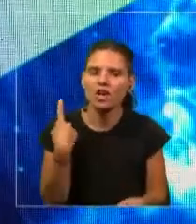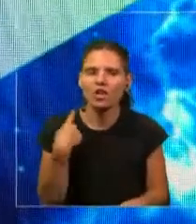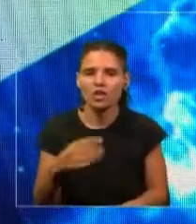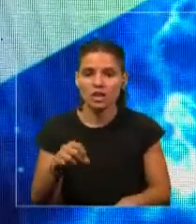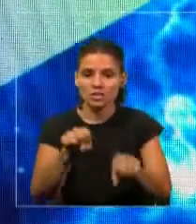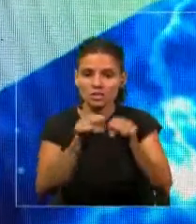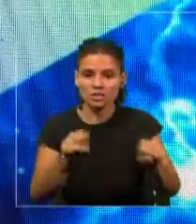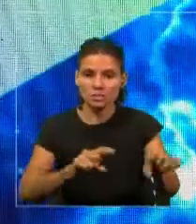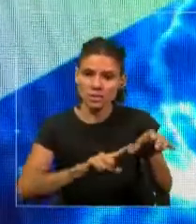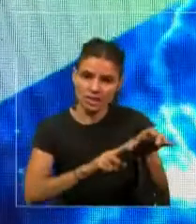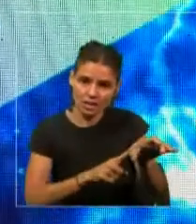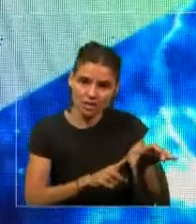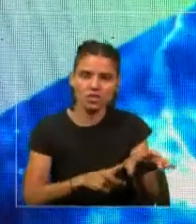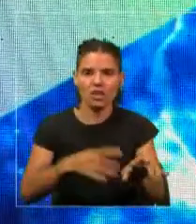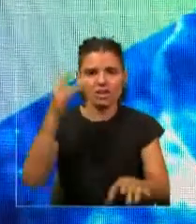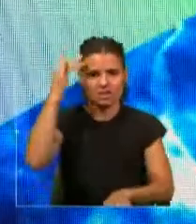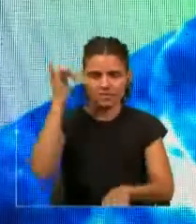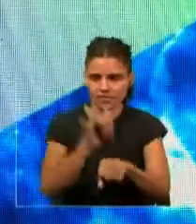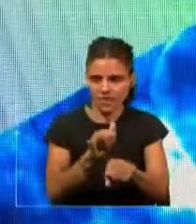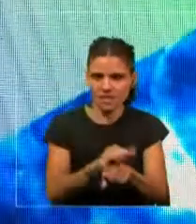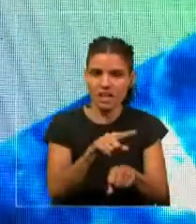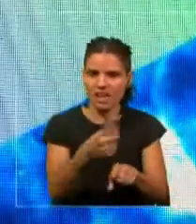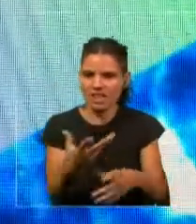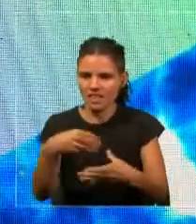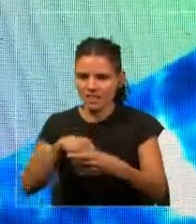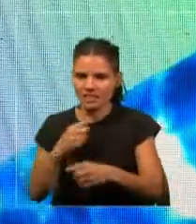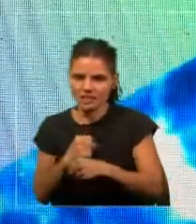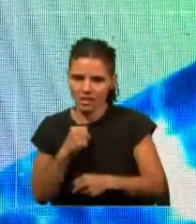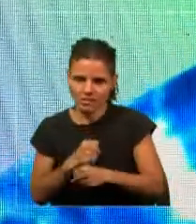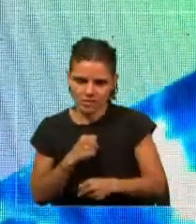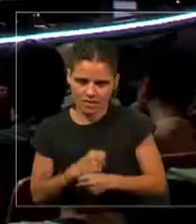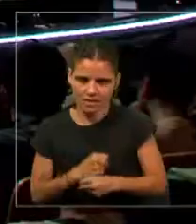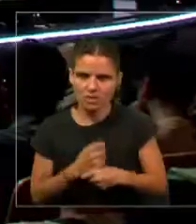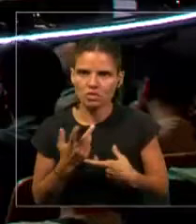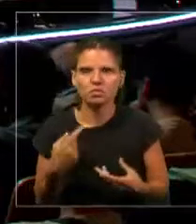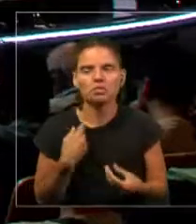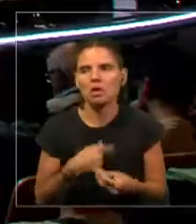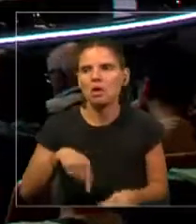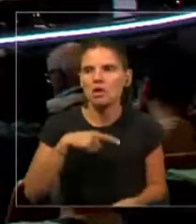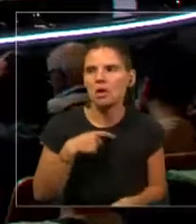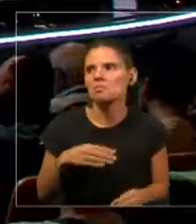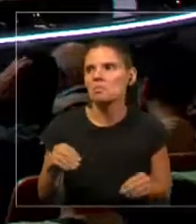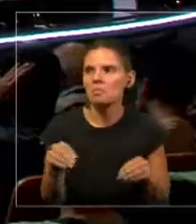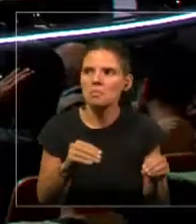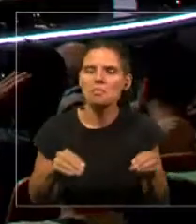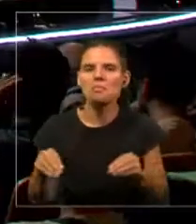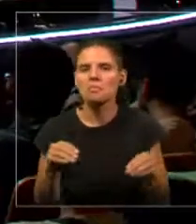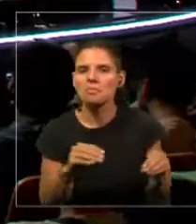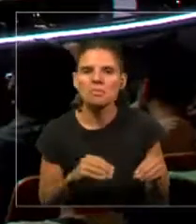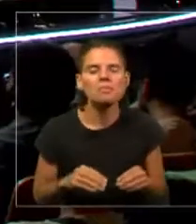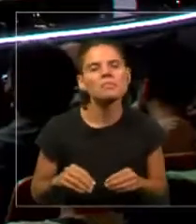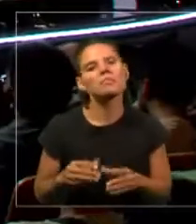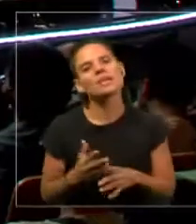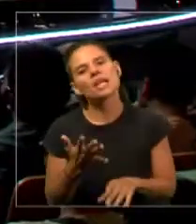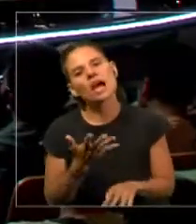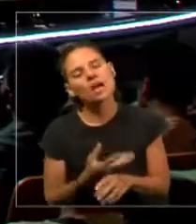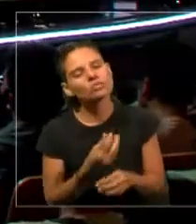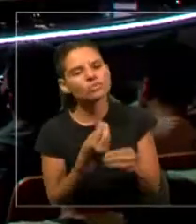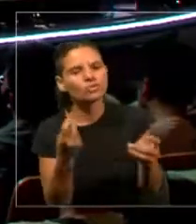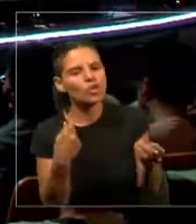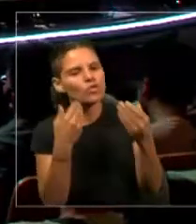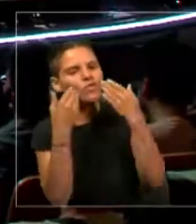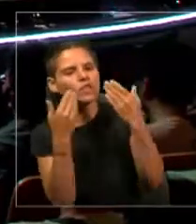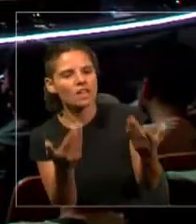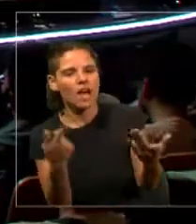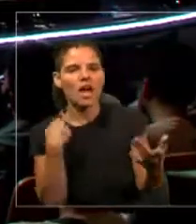artificial en ese mundo del trabajo. Hemos hablado un montón, como una pánica, que las grandes ventajas que hay con